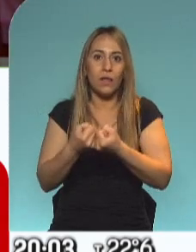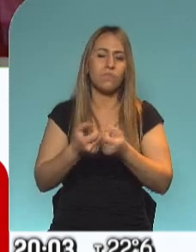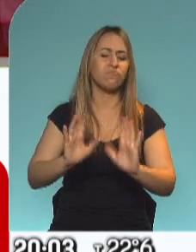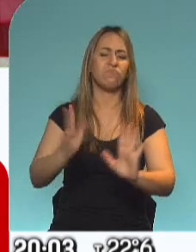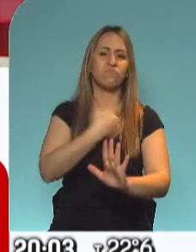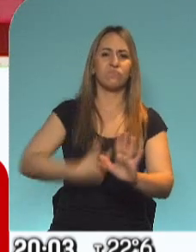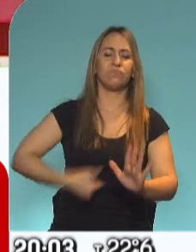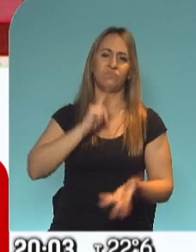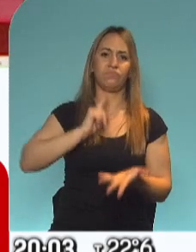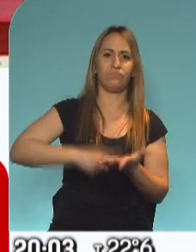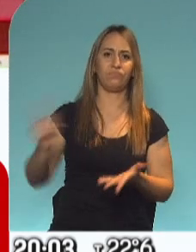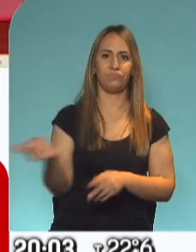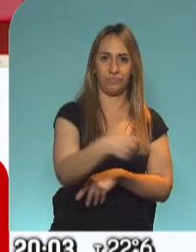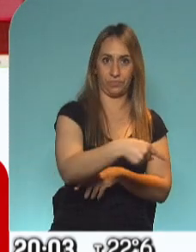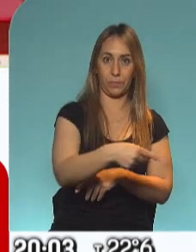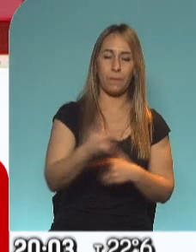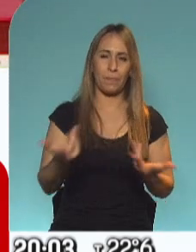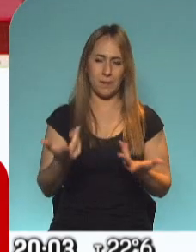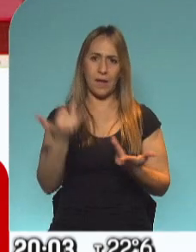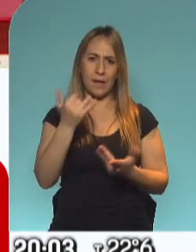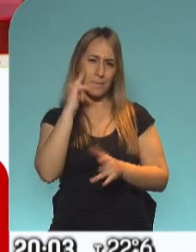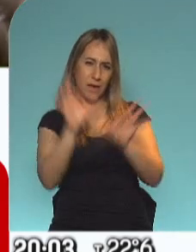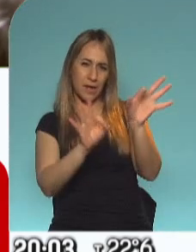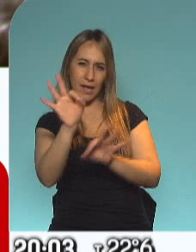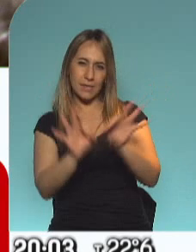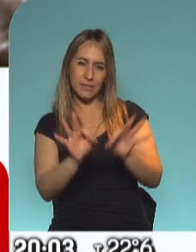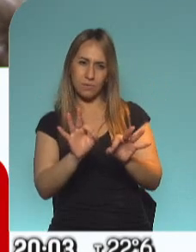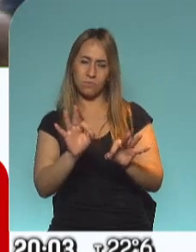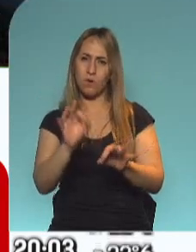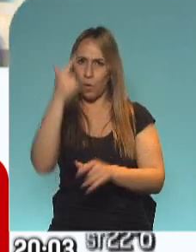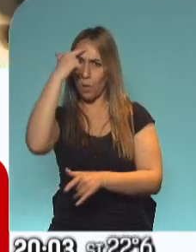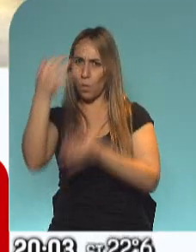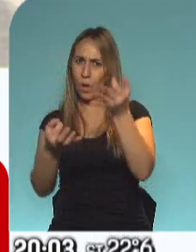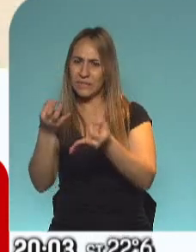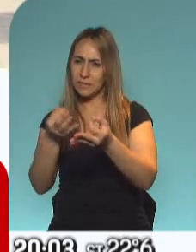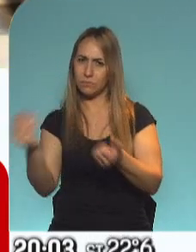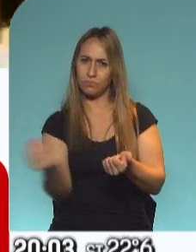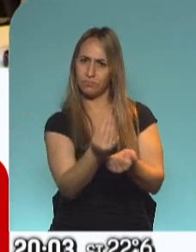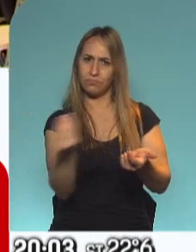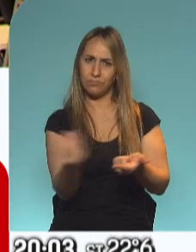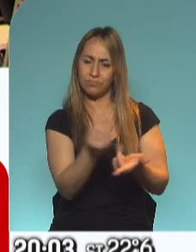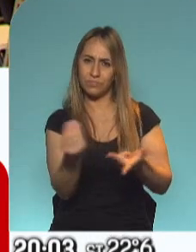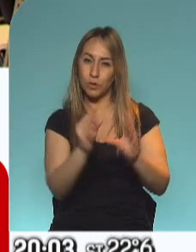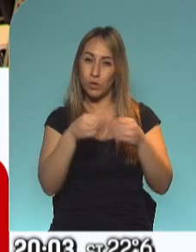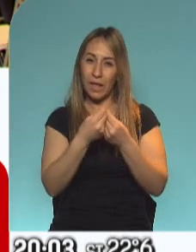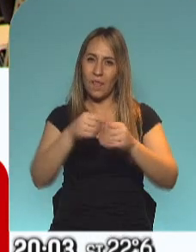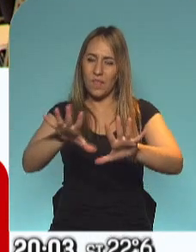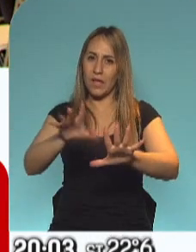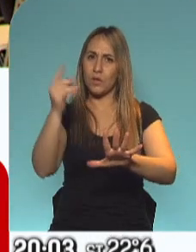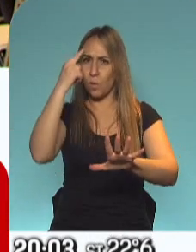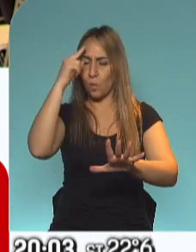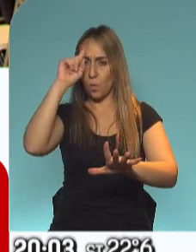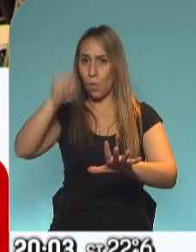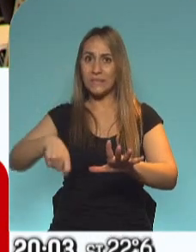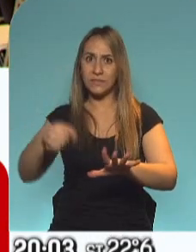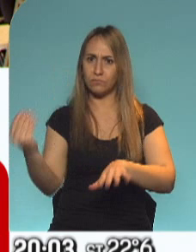estos traslados, hay exactamente 10 traslados que quedan en el ojo de la tormenta, porque se los considera por distintos